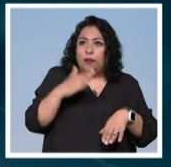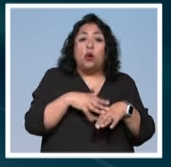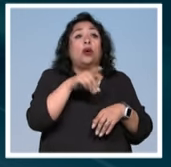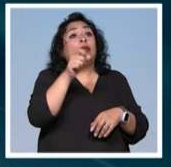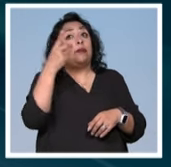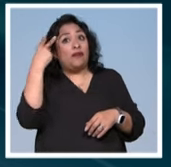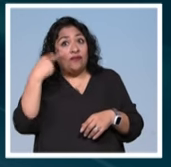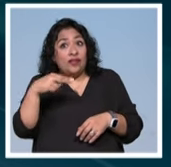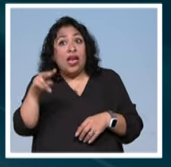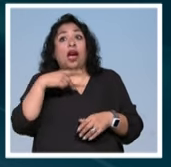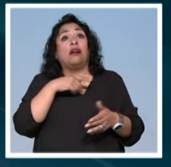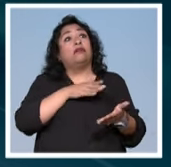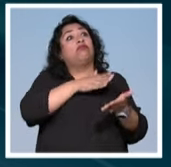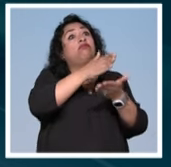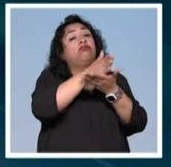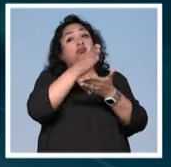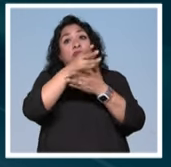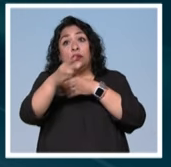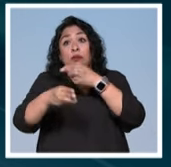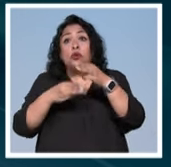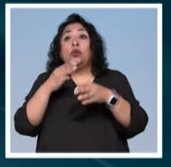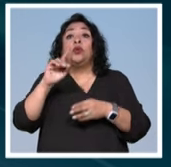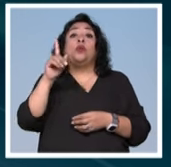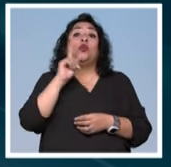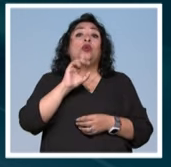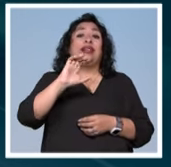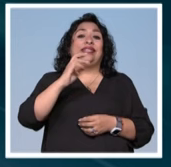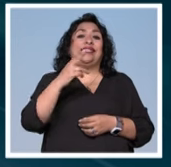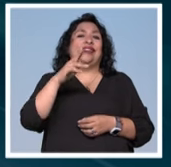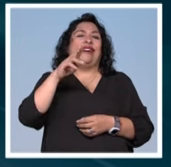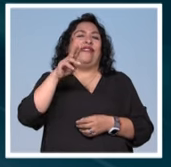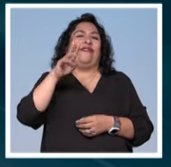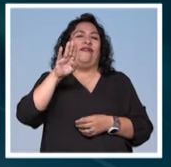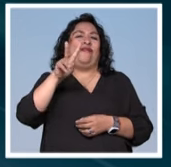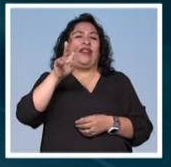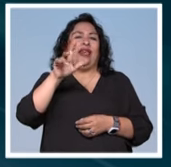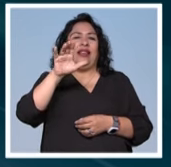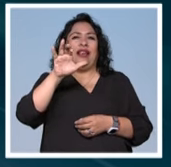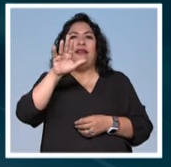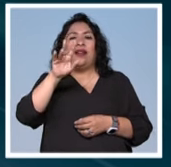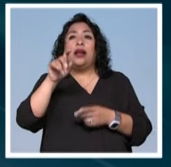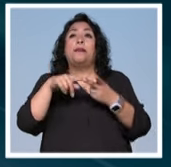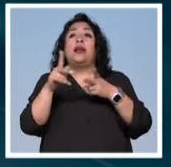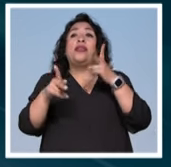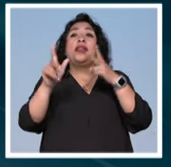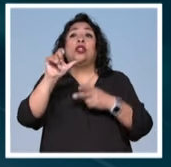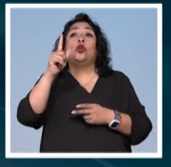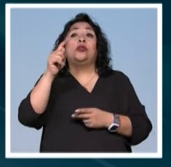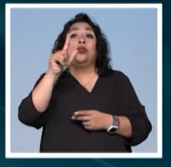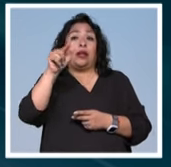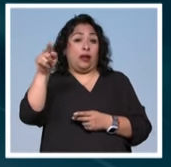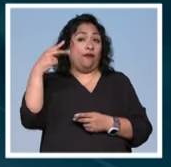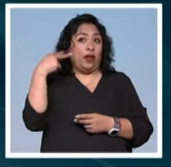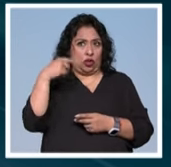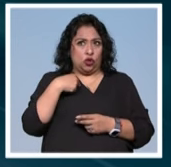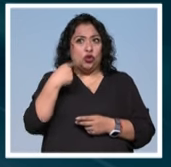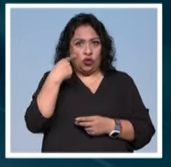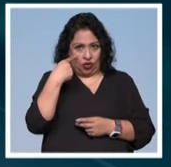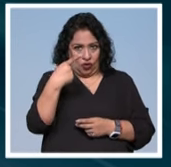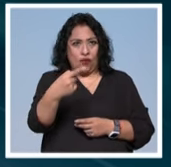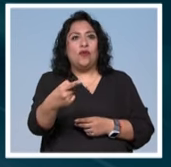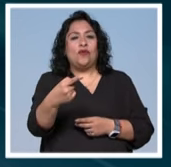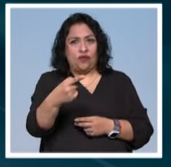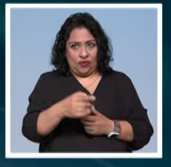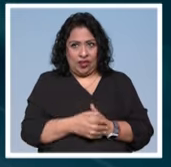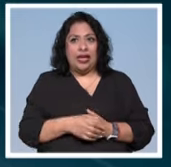está recorridos por el mundo Chavela Vargas platicando de Agustín Lara allá en Veracruz me tocó a mí verla de cerca